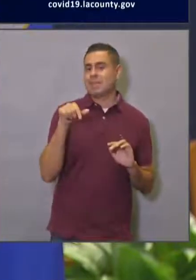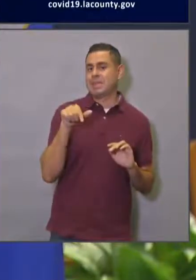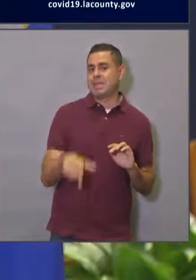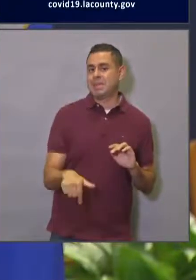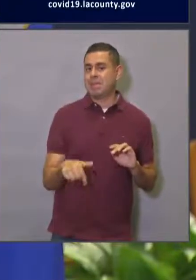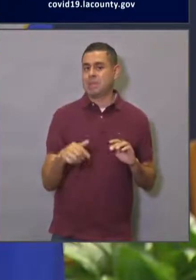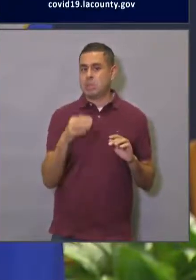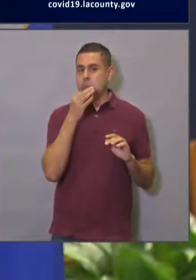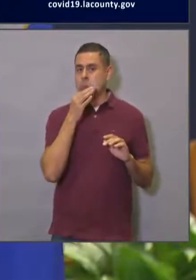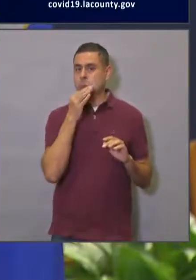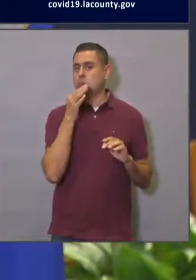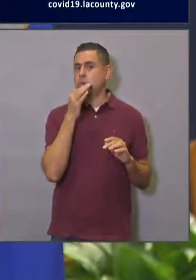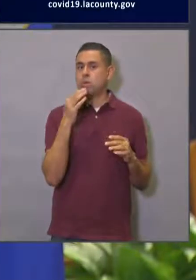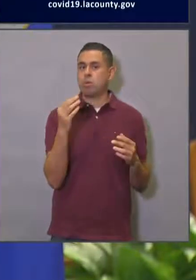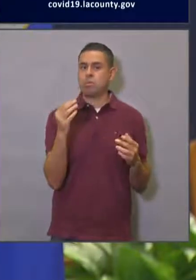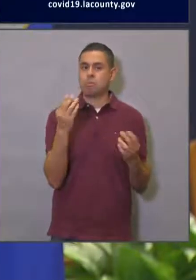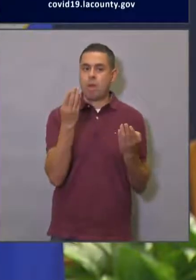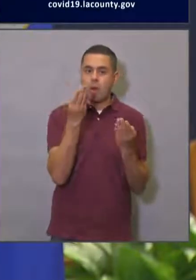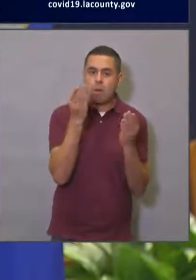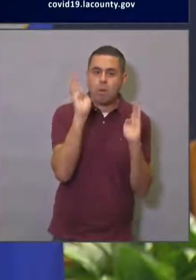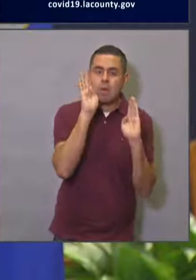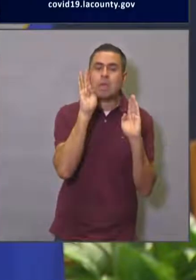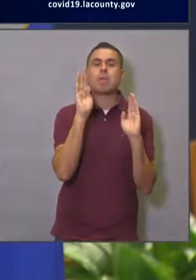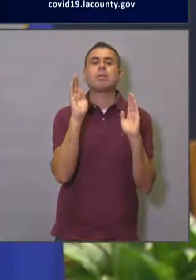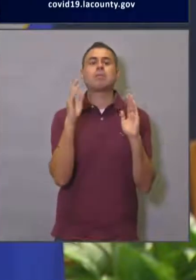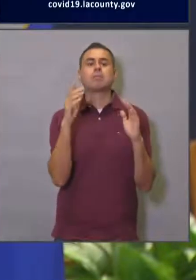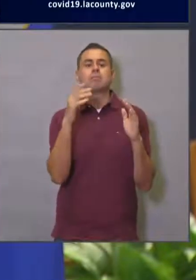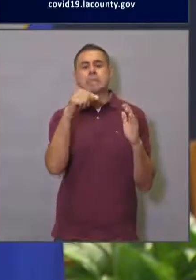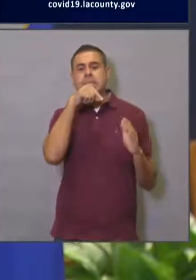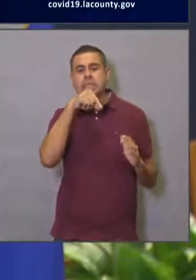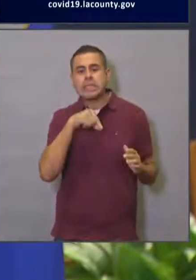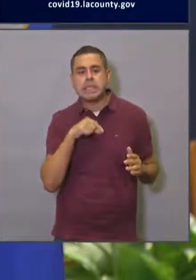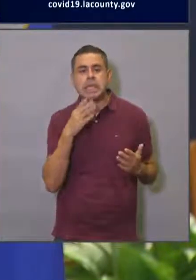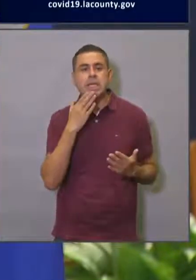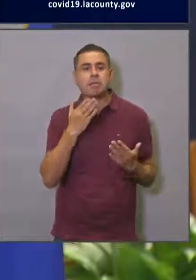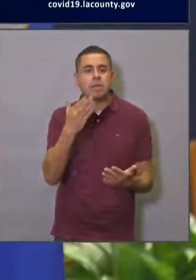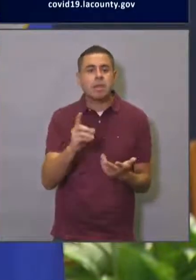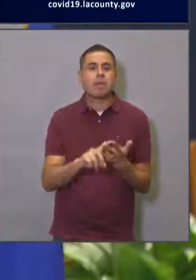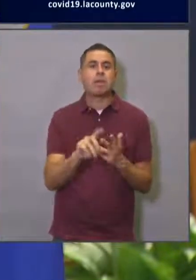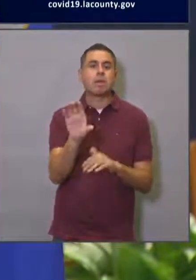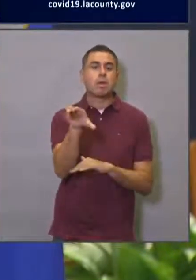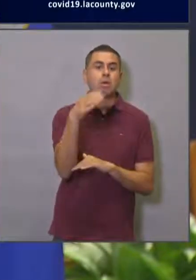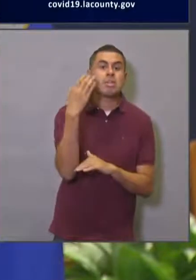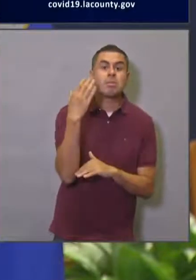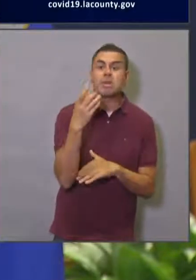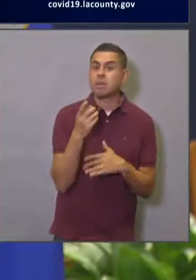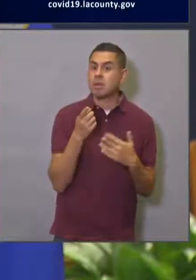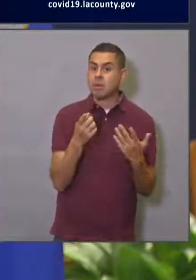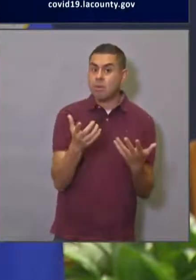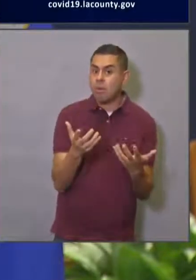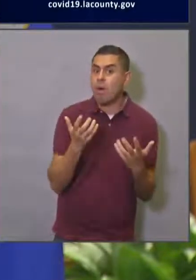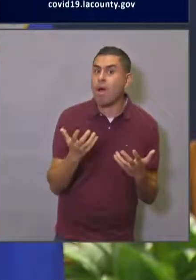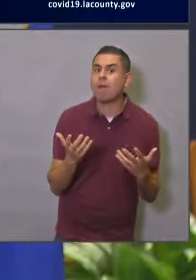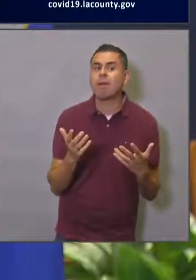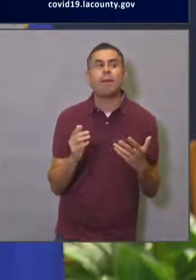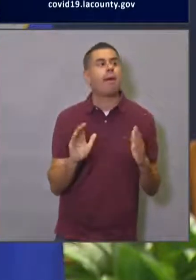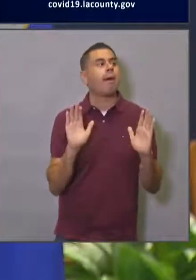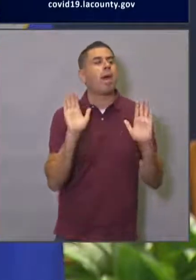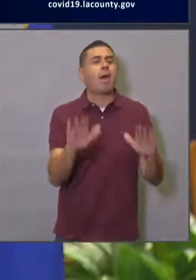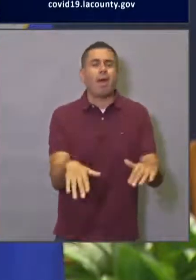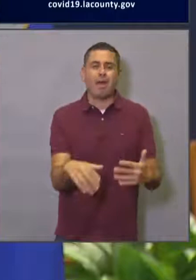días festivos y actividades para celebrar, puede ser muy tentador dejar de ser